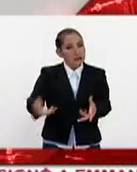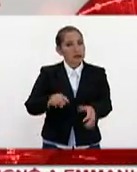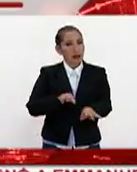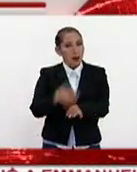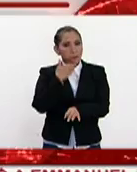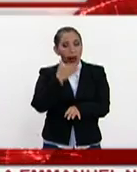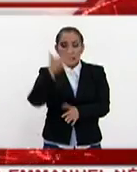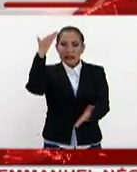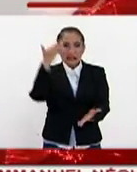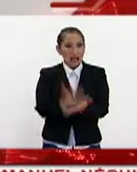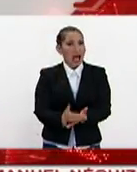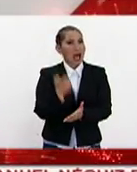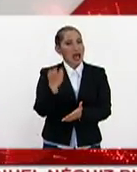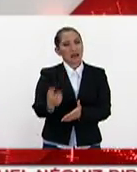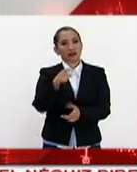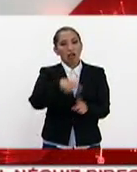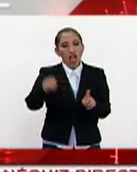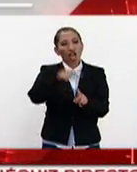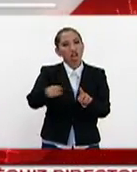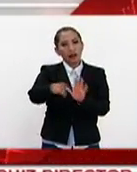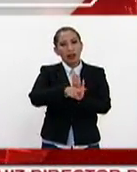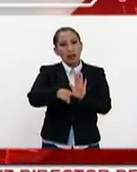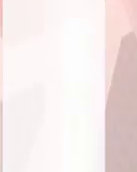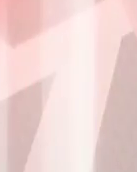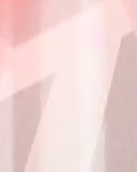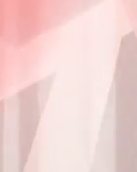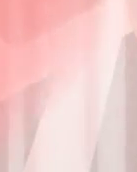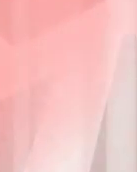y detener estos ciclos negativos.